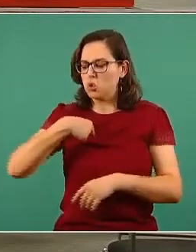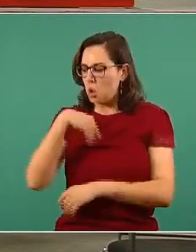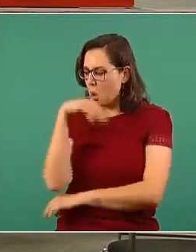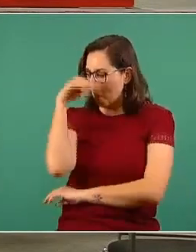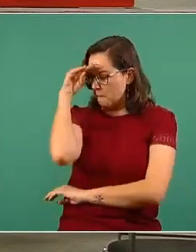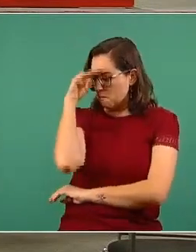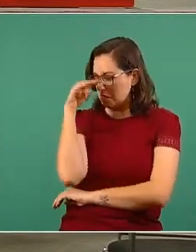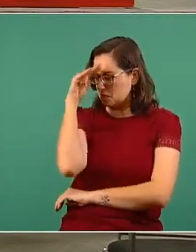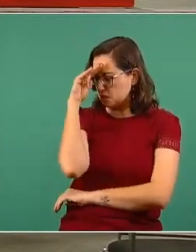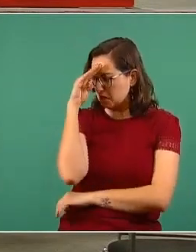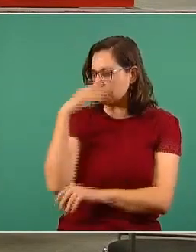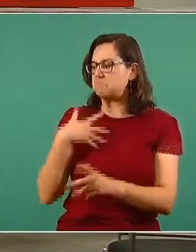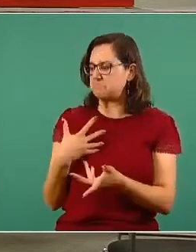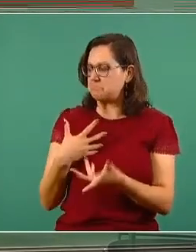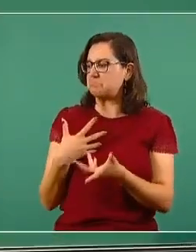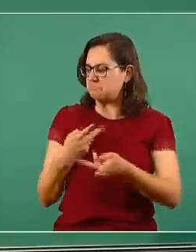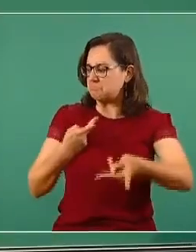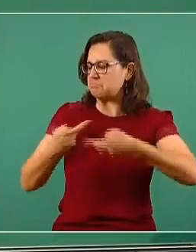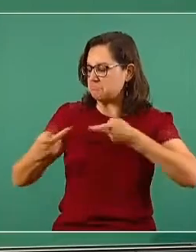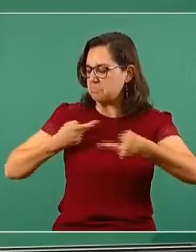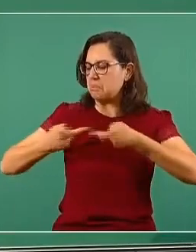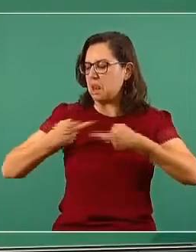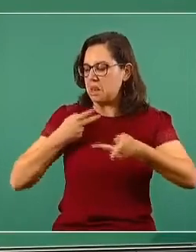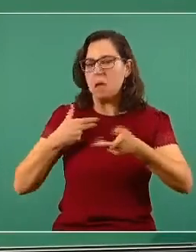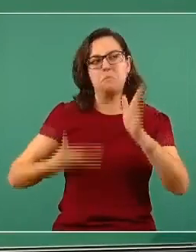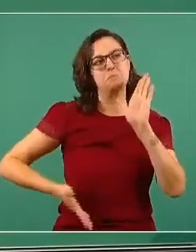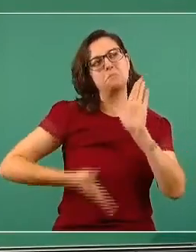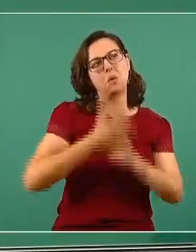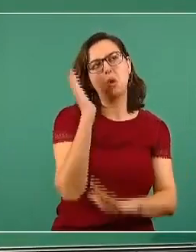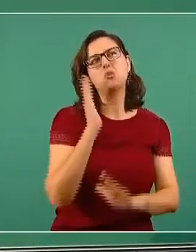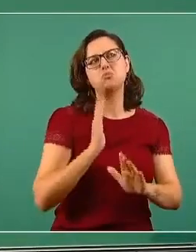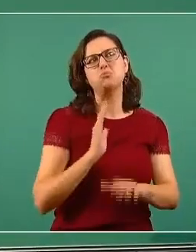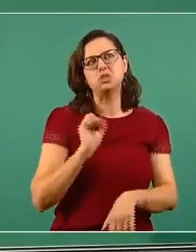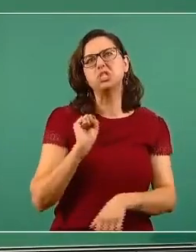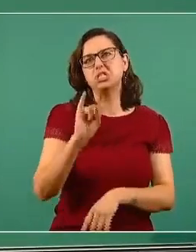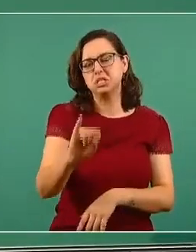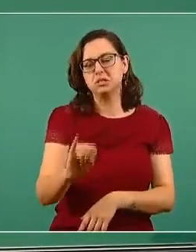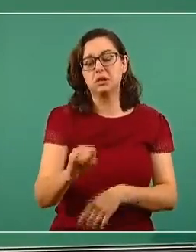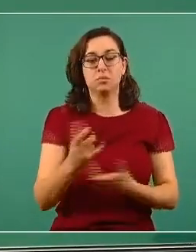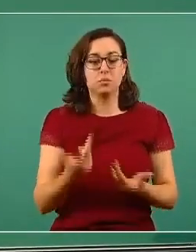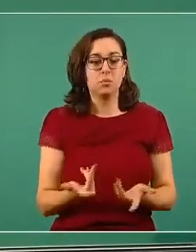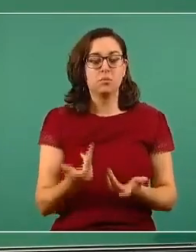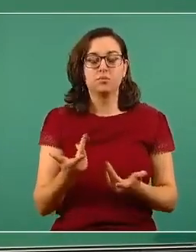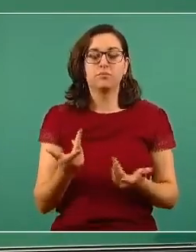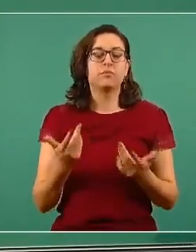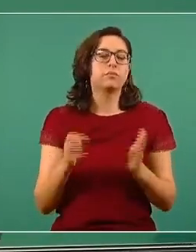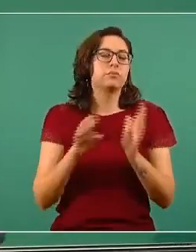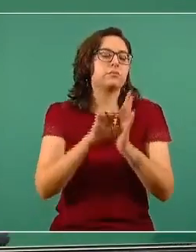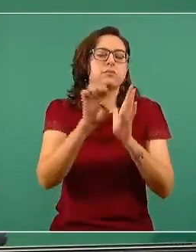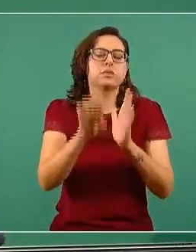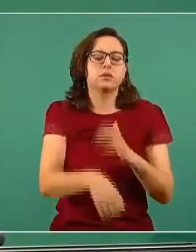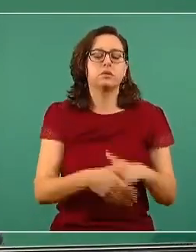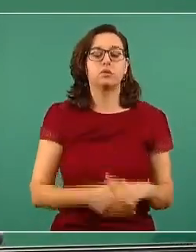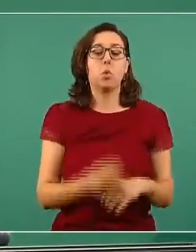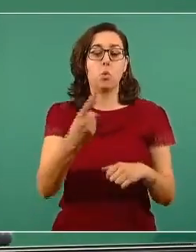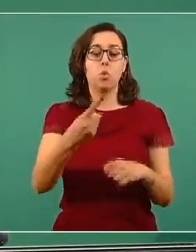genere desbalances. Por ejemplo, hipotéticamente, que alguien esté organizando